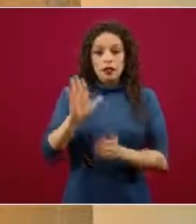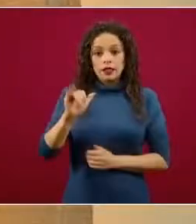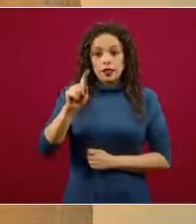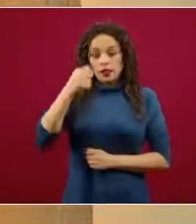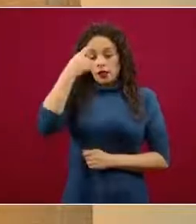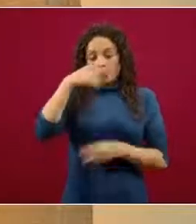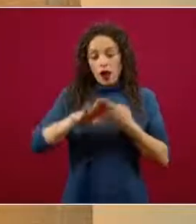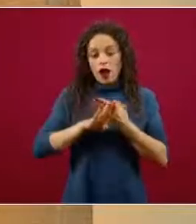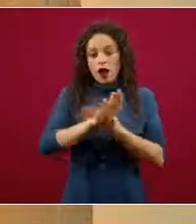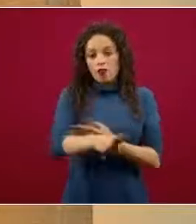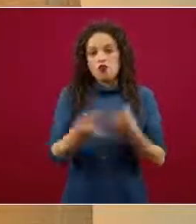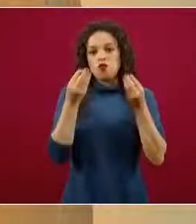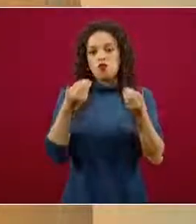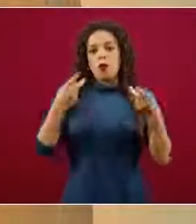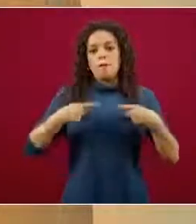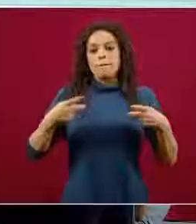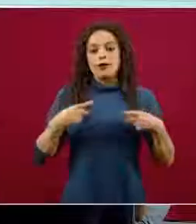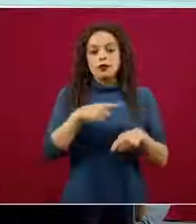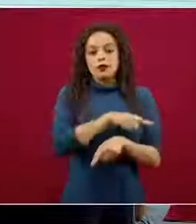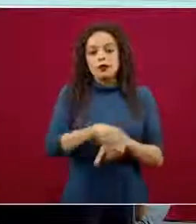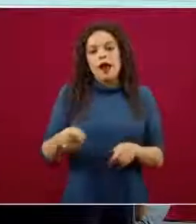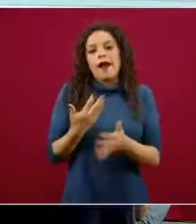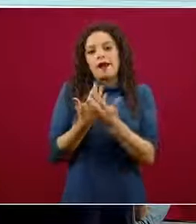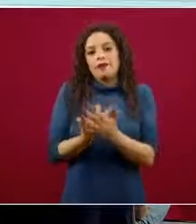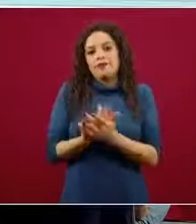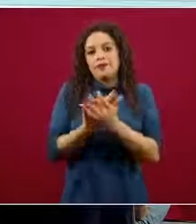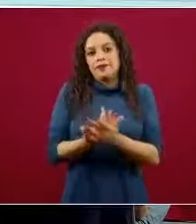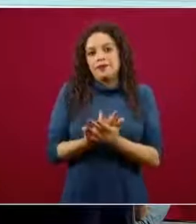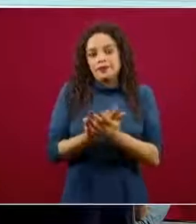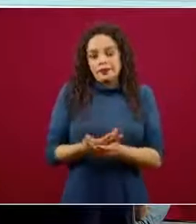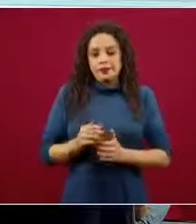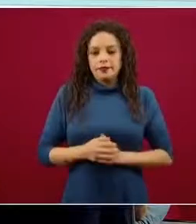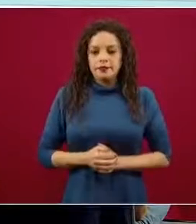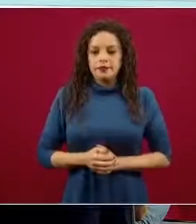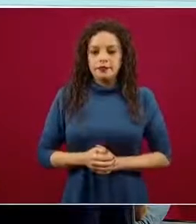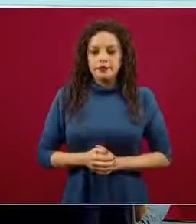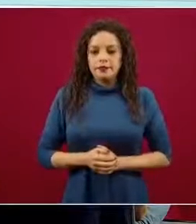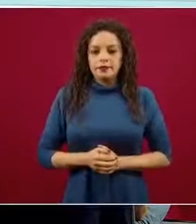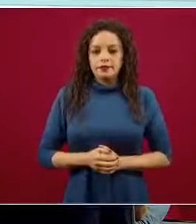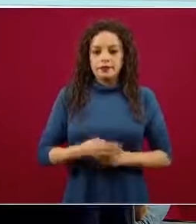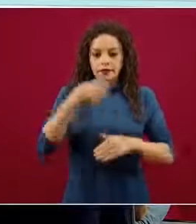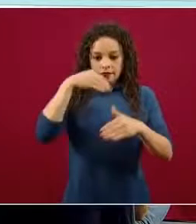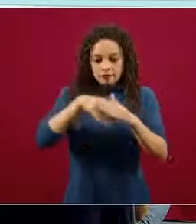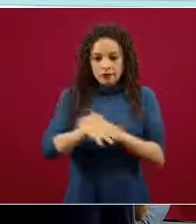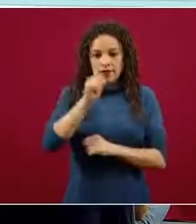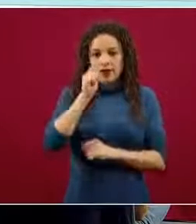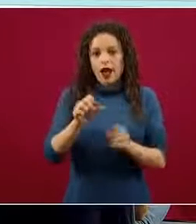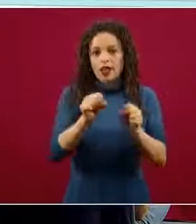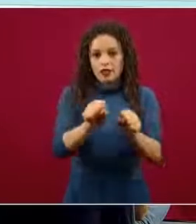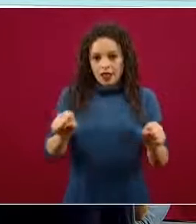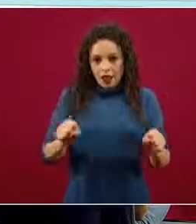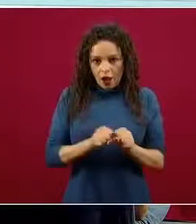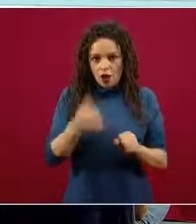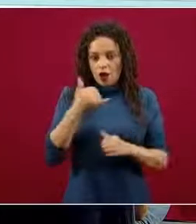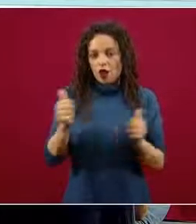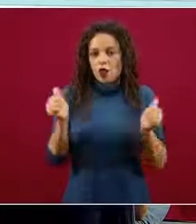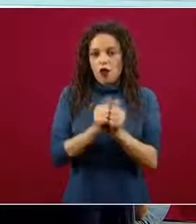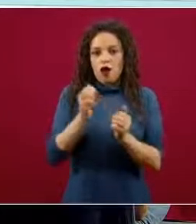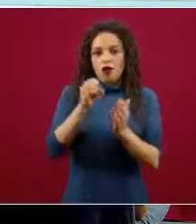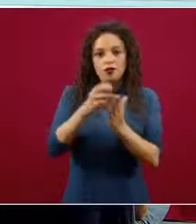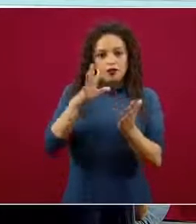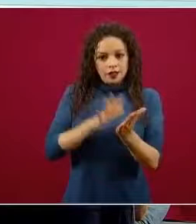personas en salas de espera. Solo la mitad del salón se puede utilizar y con cita para